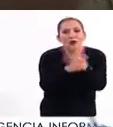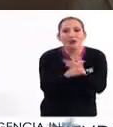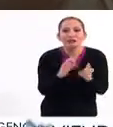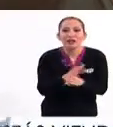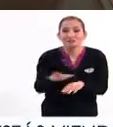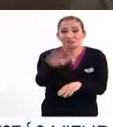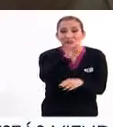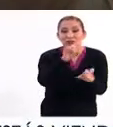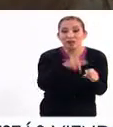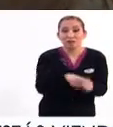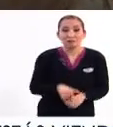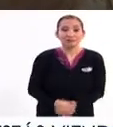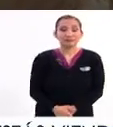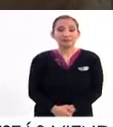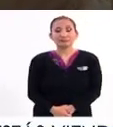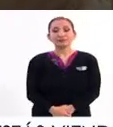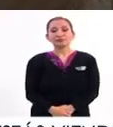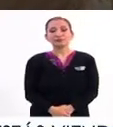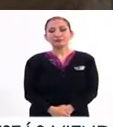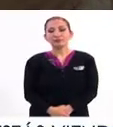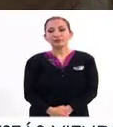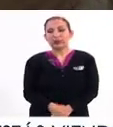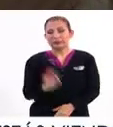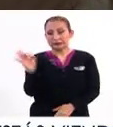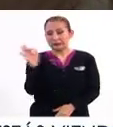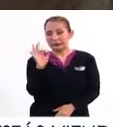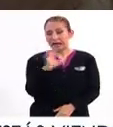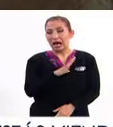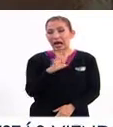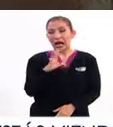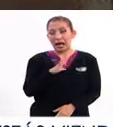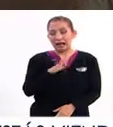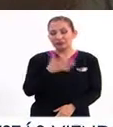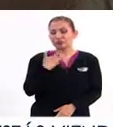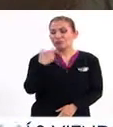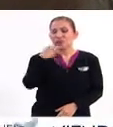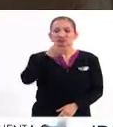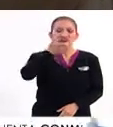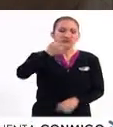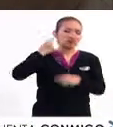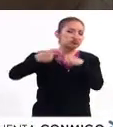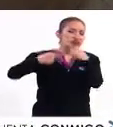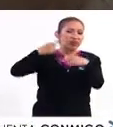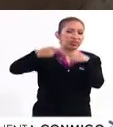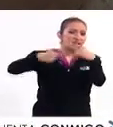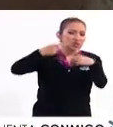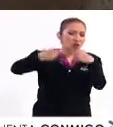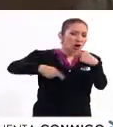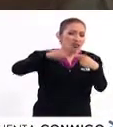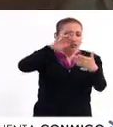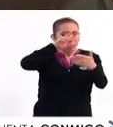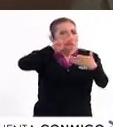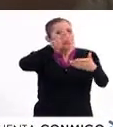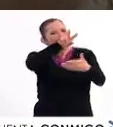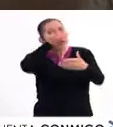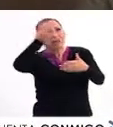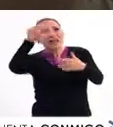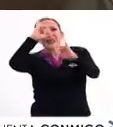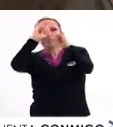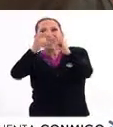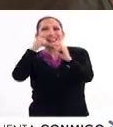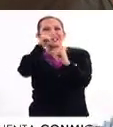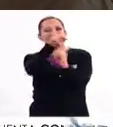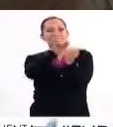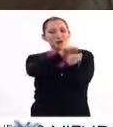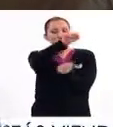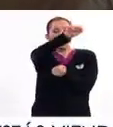de leer imágenes desde los códices, en la época novohispana, en el siglo XIX y en el siglo XX también, y entonces yo